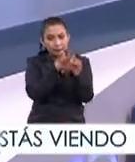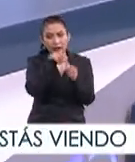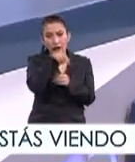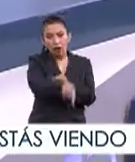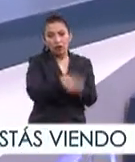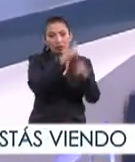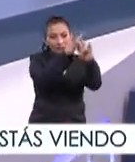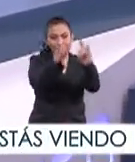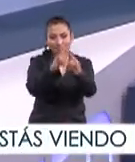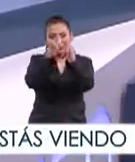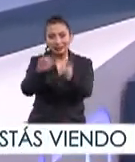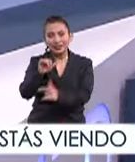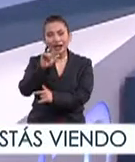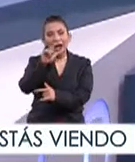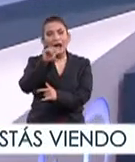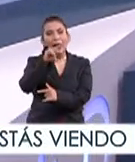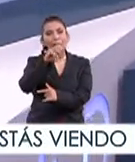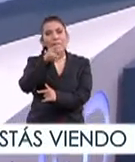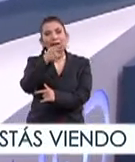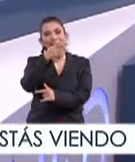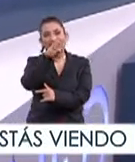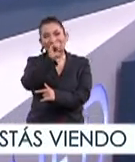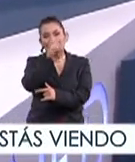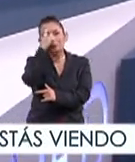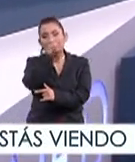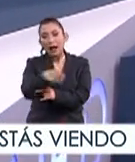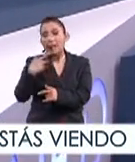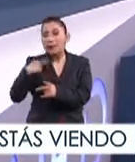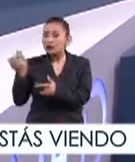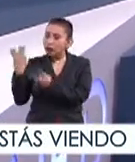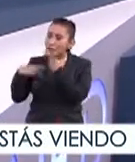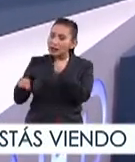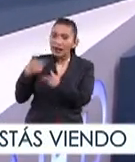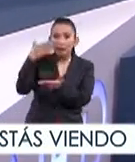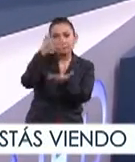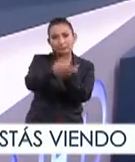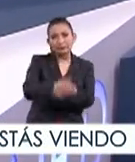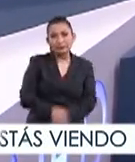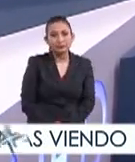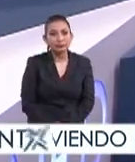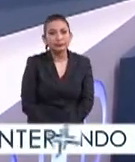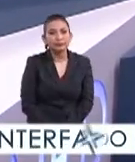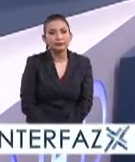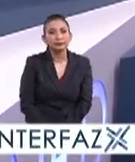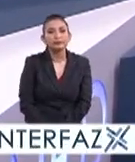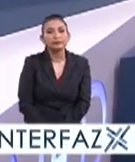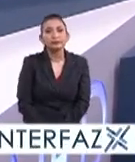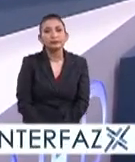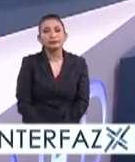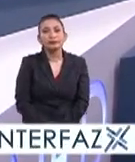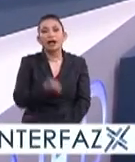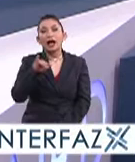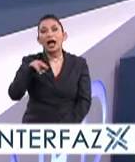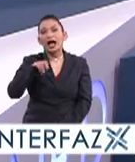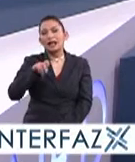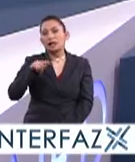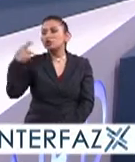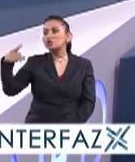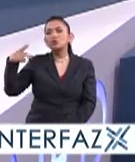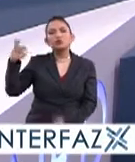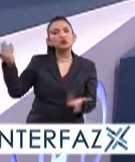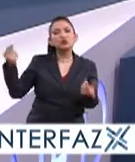los albergues para canalizar las personas que han pedido asilo. Claro. Janet, en tu caso,